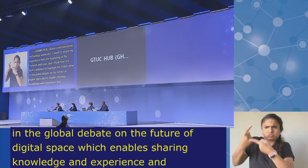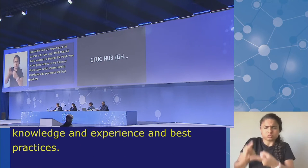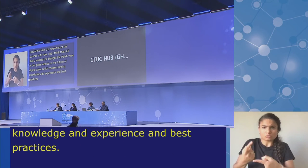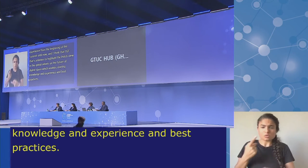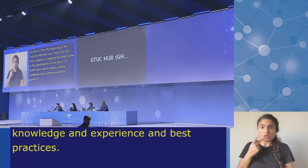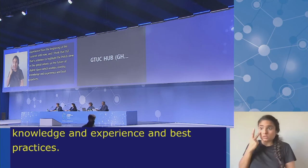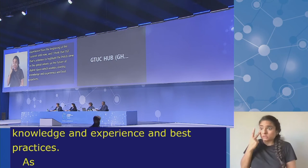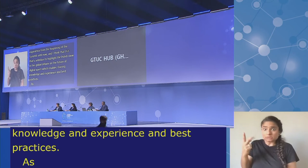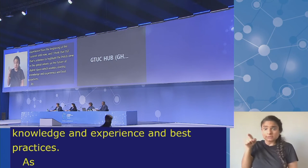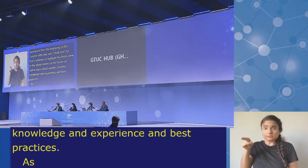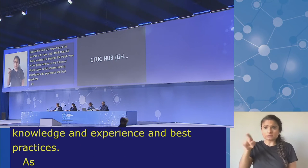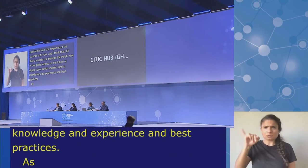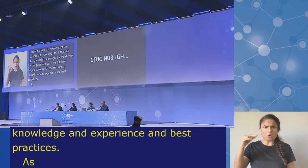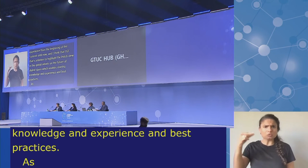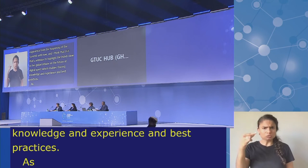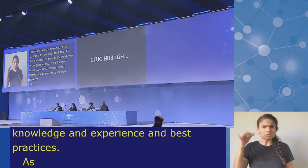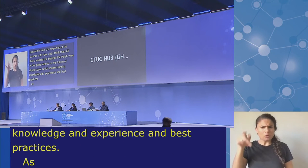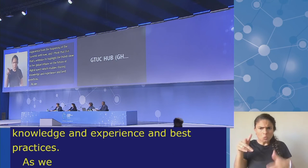Quiero agradecer a Polonia